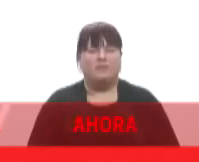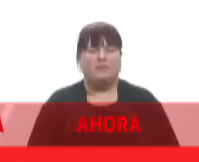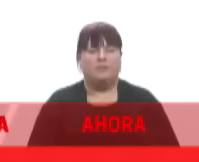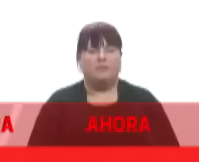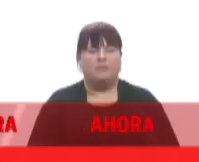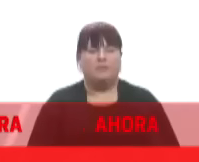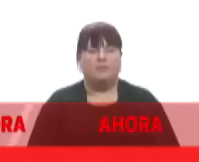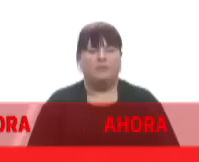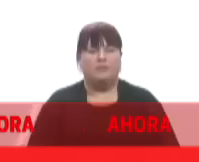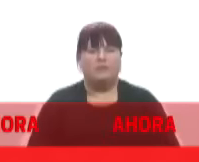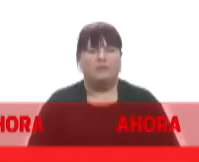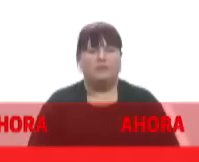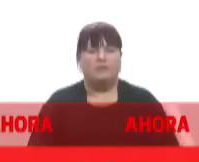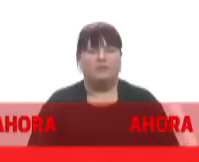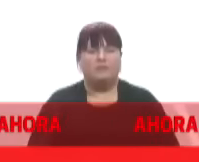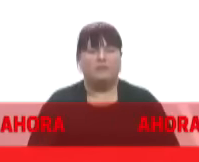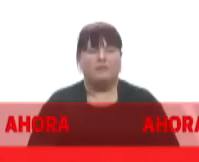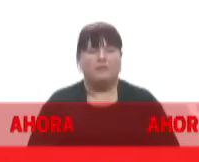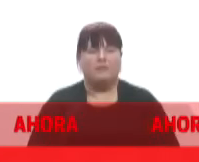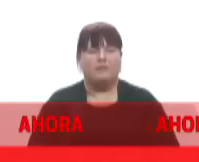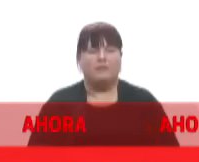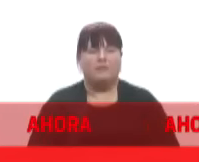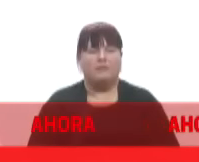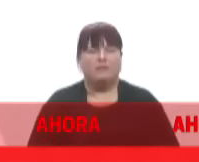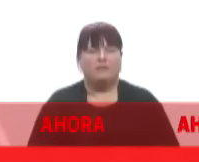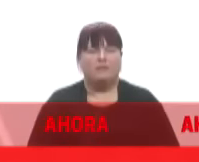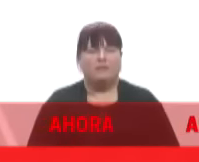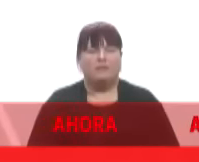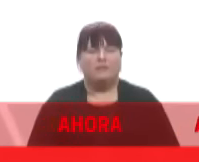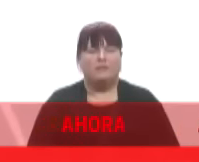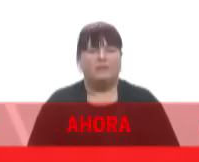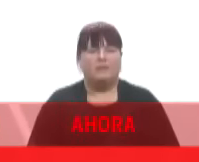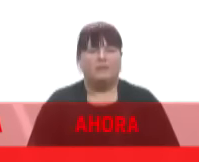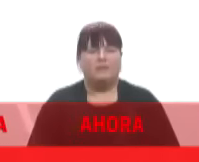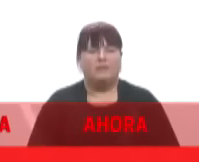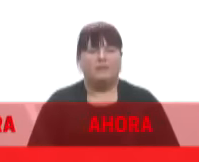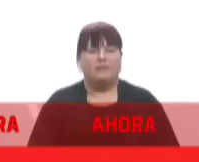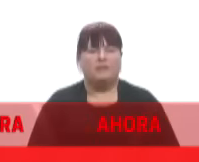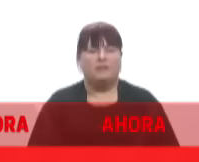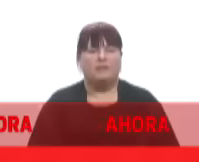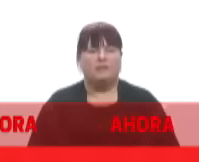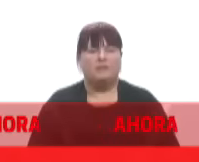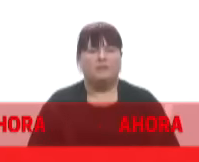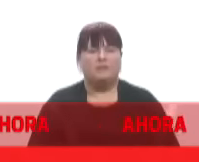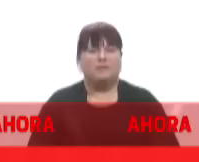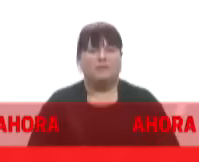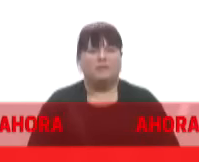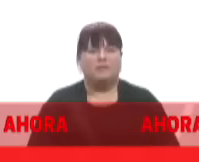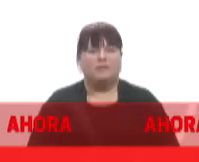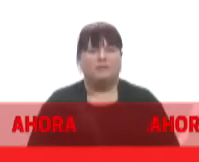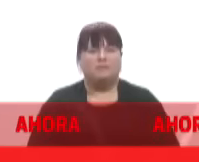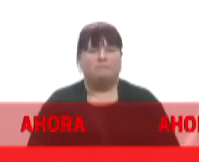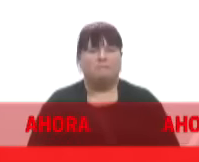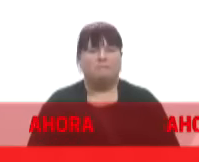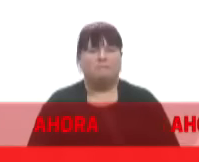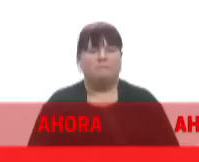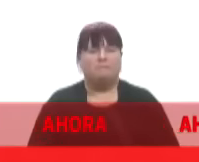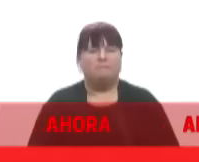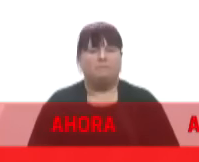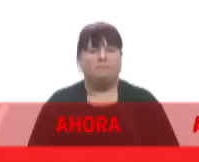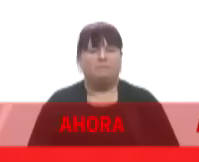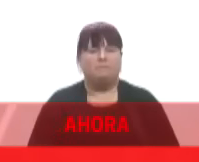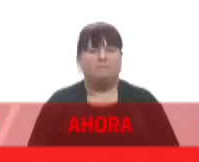Di Tullio, por ejemplo, no se ha escuchado para nada. No, ni lo van a habilitar tampoco, ¿no? Ah, ¿no? No, porque es algo que le